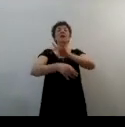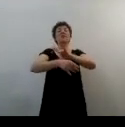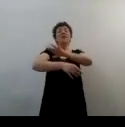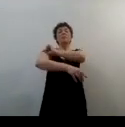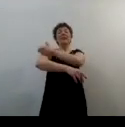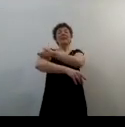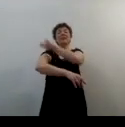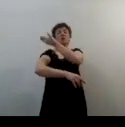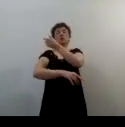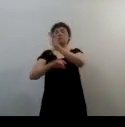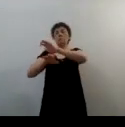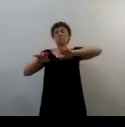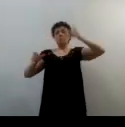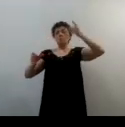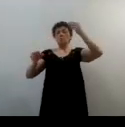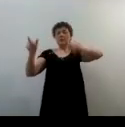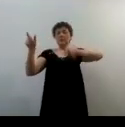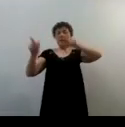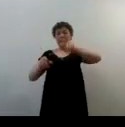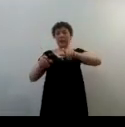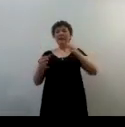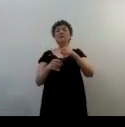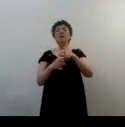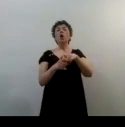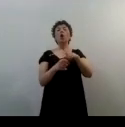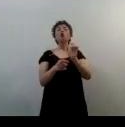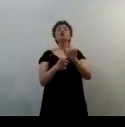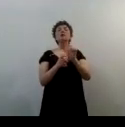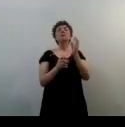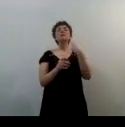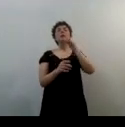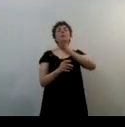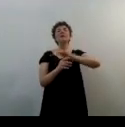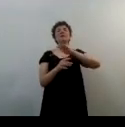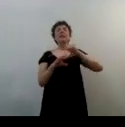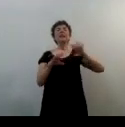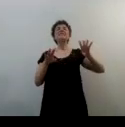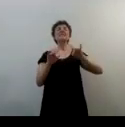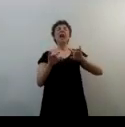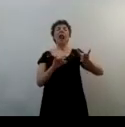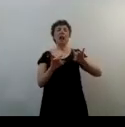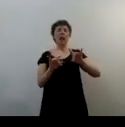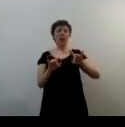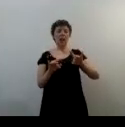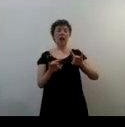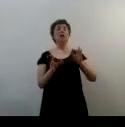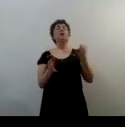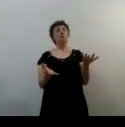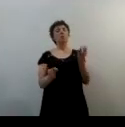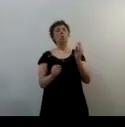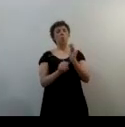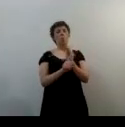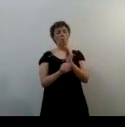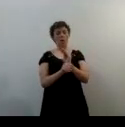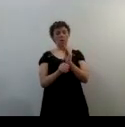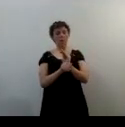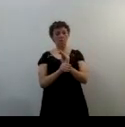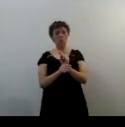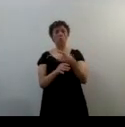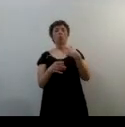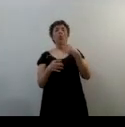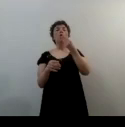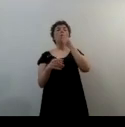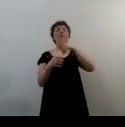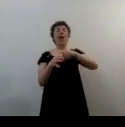2, pues las conservas lo único que tienen un muy alto contenido en sodio. Entonces, es por eso por lo que tenemos que tener cuidado. Pero, por